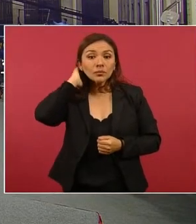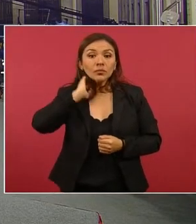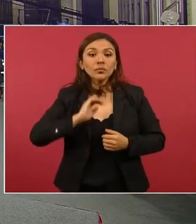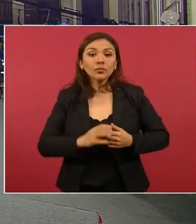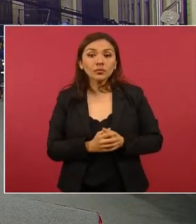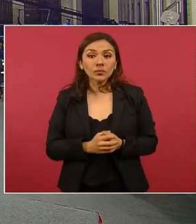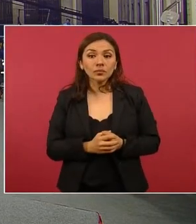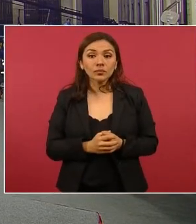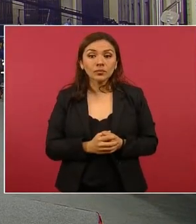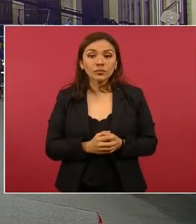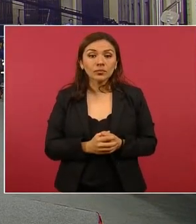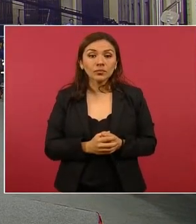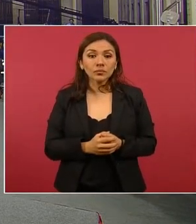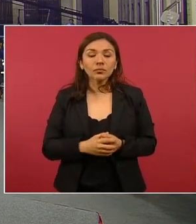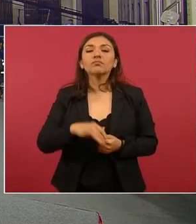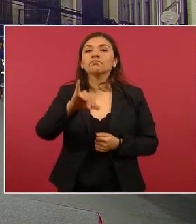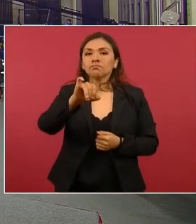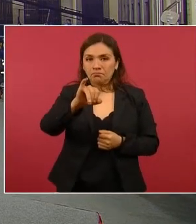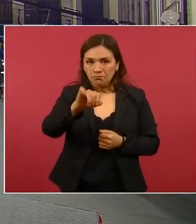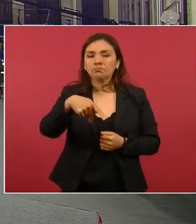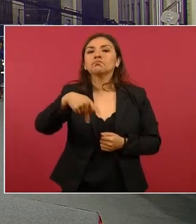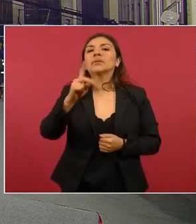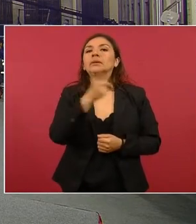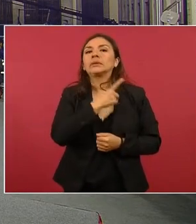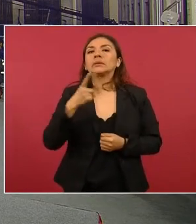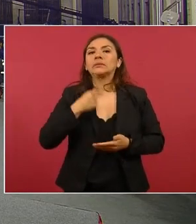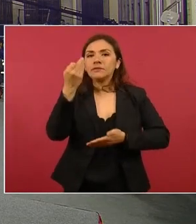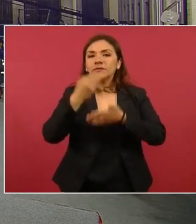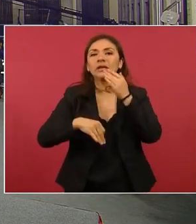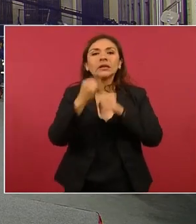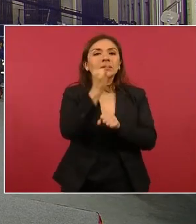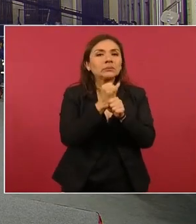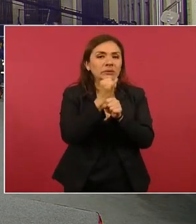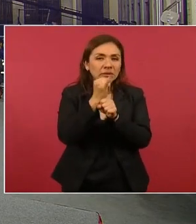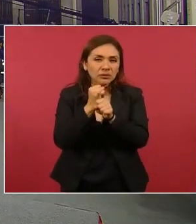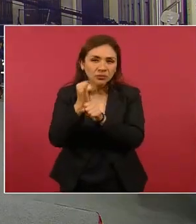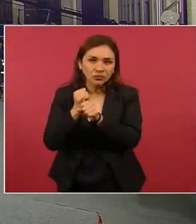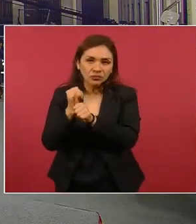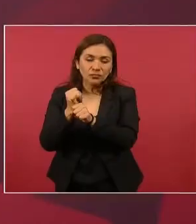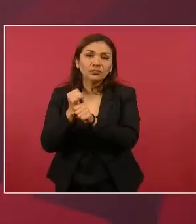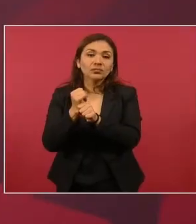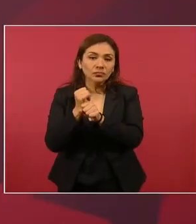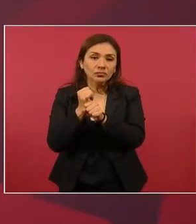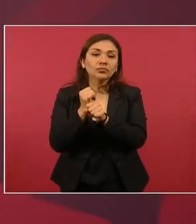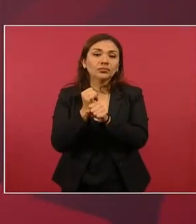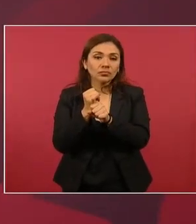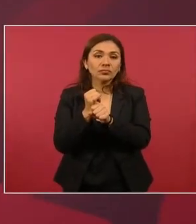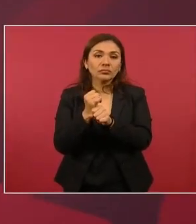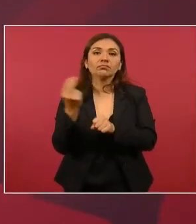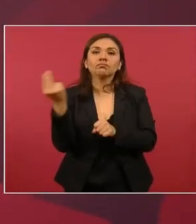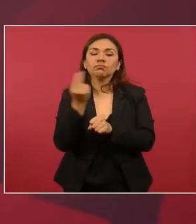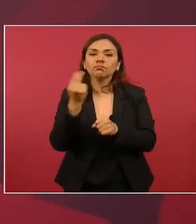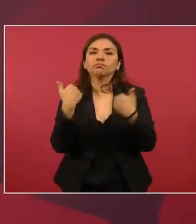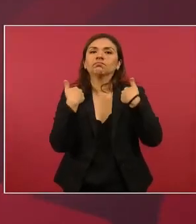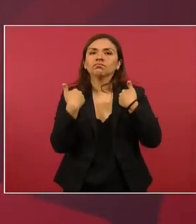Sí, pero hay que hacer la investigación. Sí. Y hay que